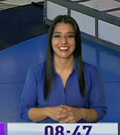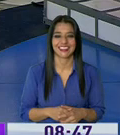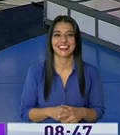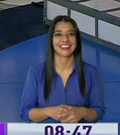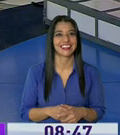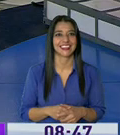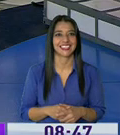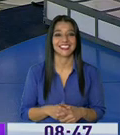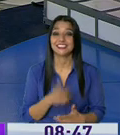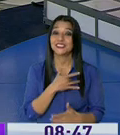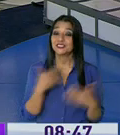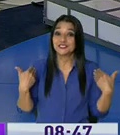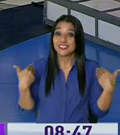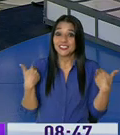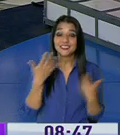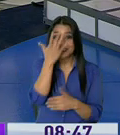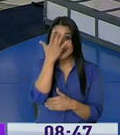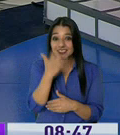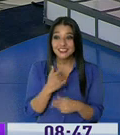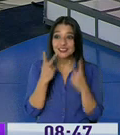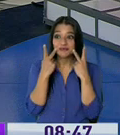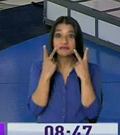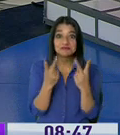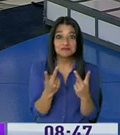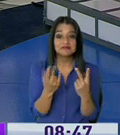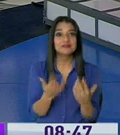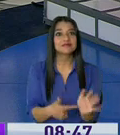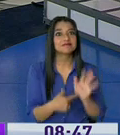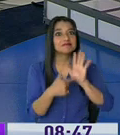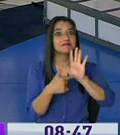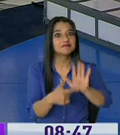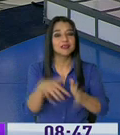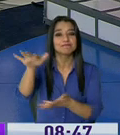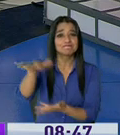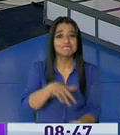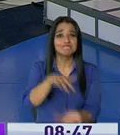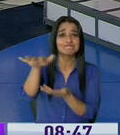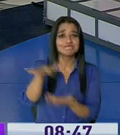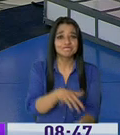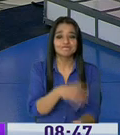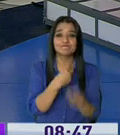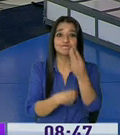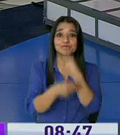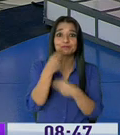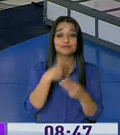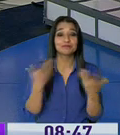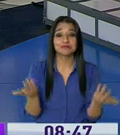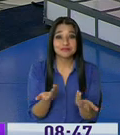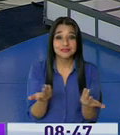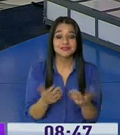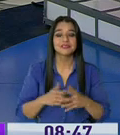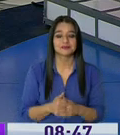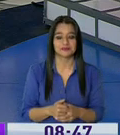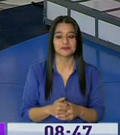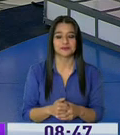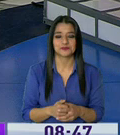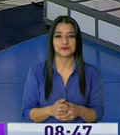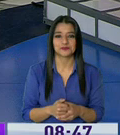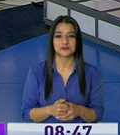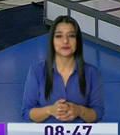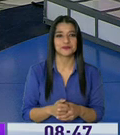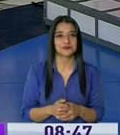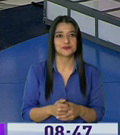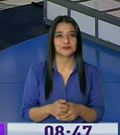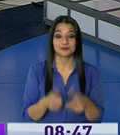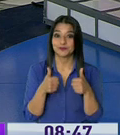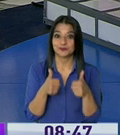Y estamos felices porque vamos a ver esta maravilla que nos están entregando, kits de alimentos para la familia. Muy